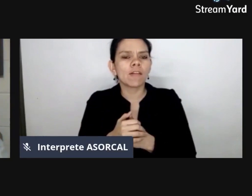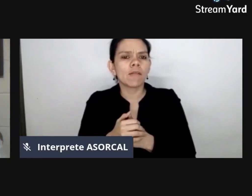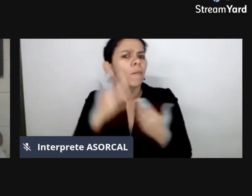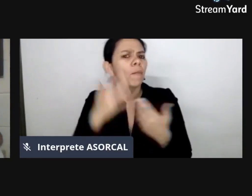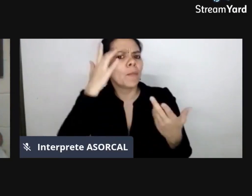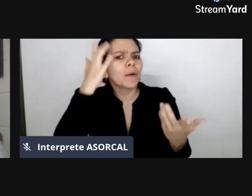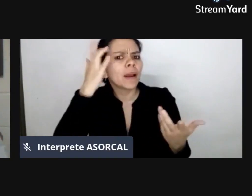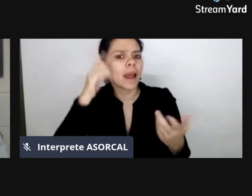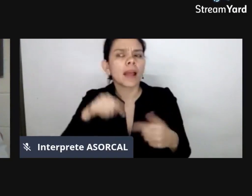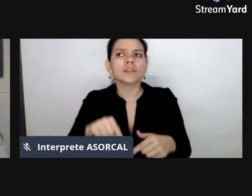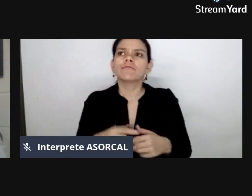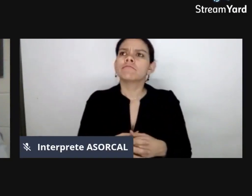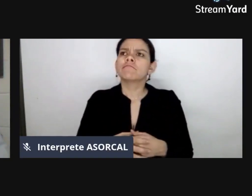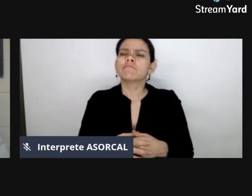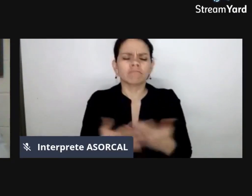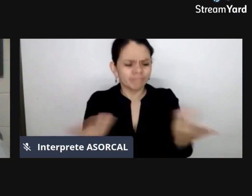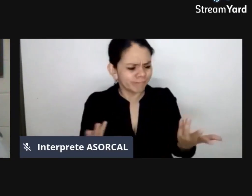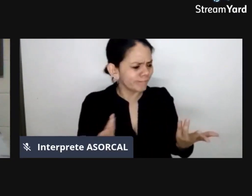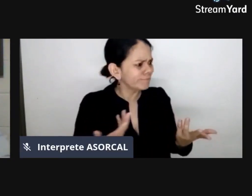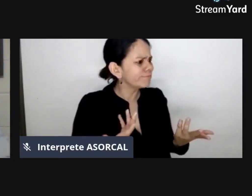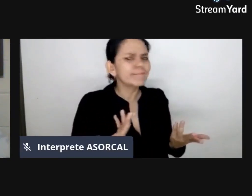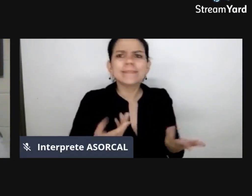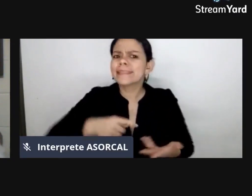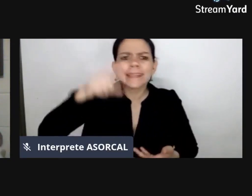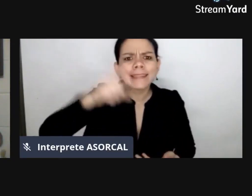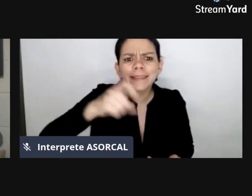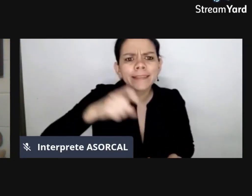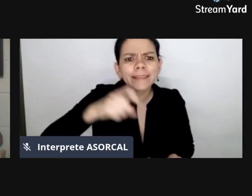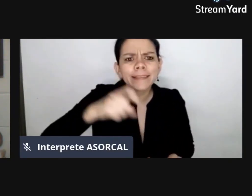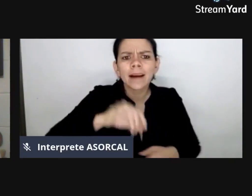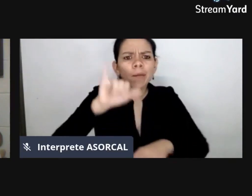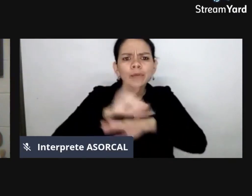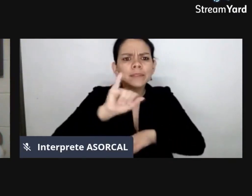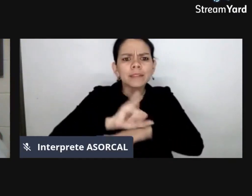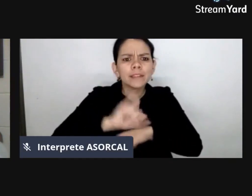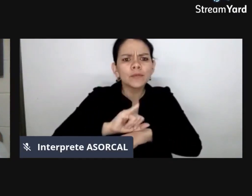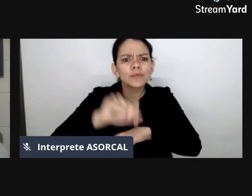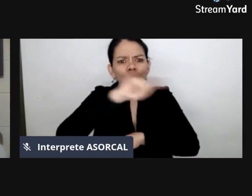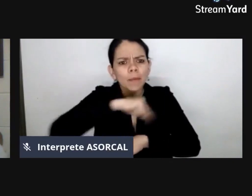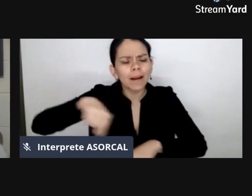la exigencia de un instituto magisterial de bienestar.